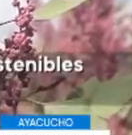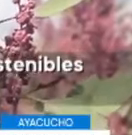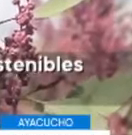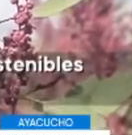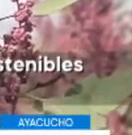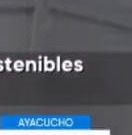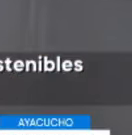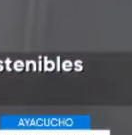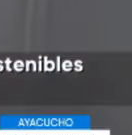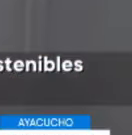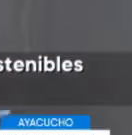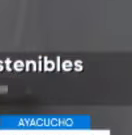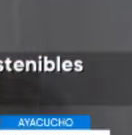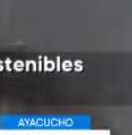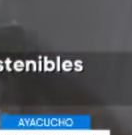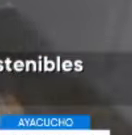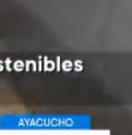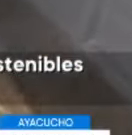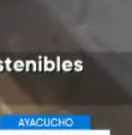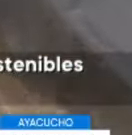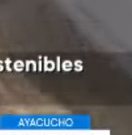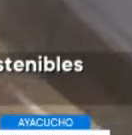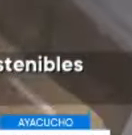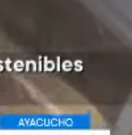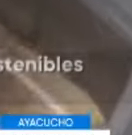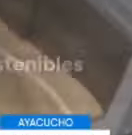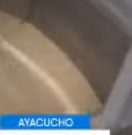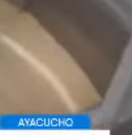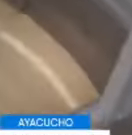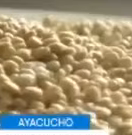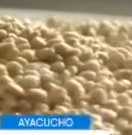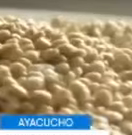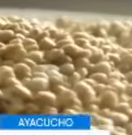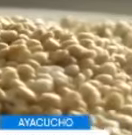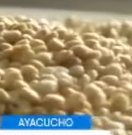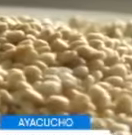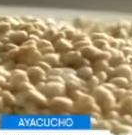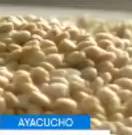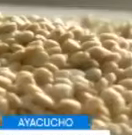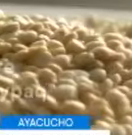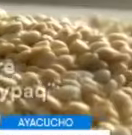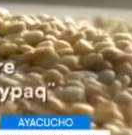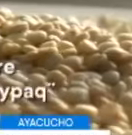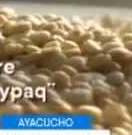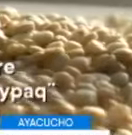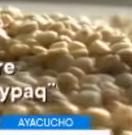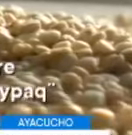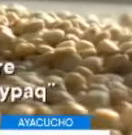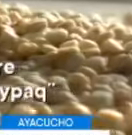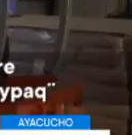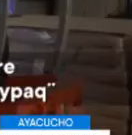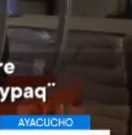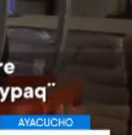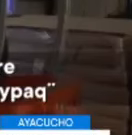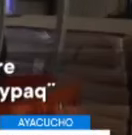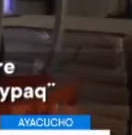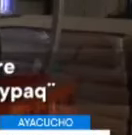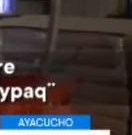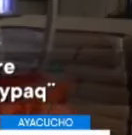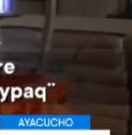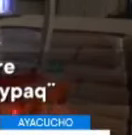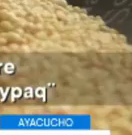Wakiseja. Ukanaka Lurtayataki Ukatsa. Kurham Sakolkha. Irt Asepsna. Hanukaja Kontene